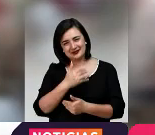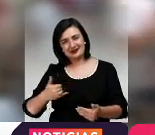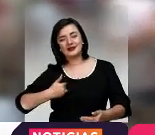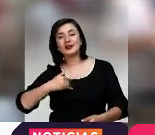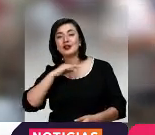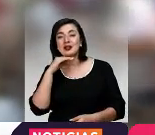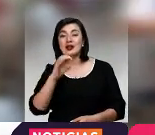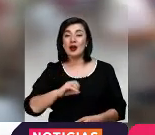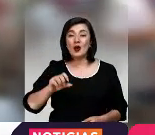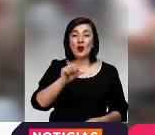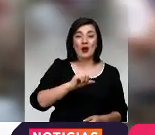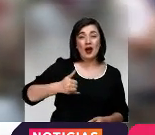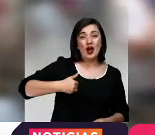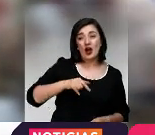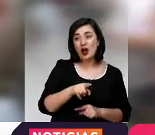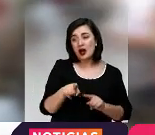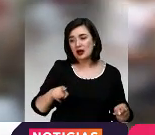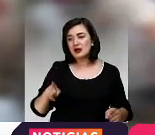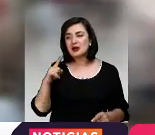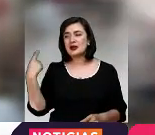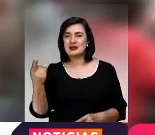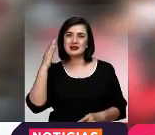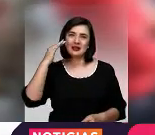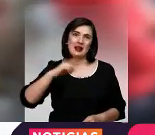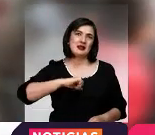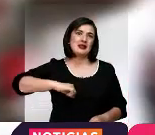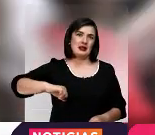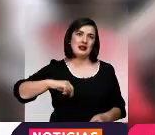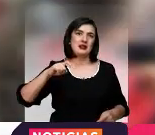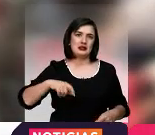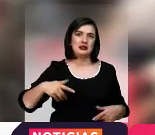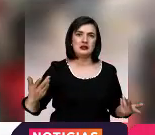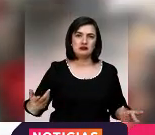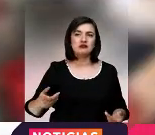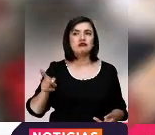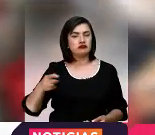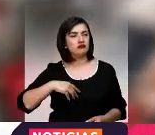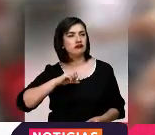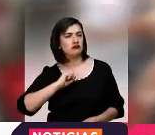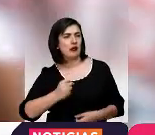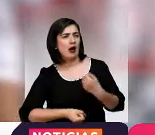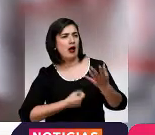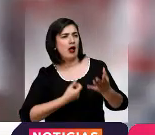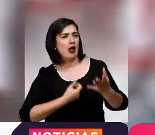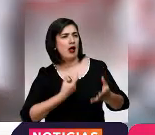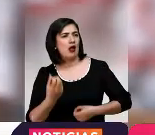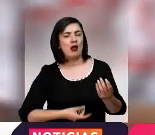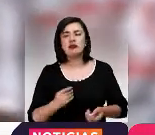niñas y adolescentes, al ser sujetos de derechos, están ejerciendo el derecho a expresarse, que se